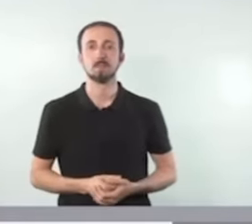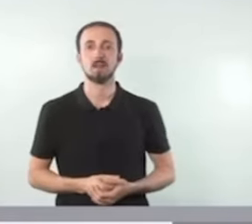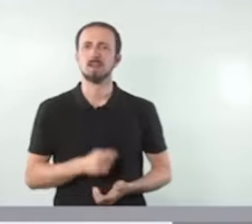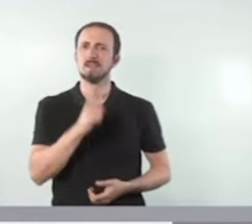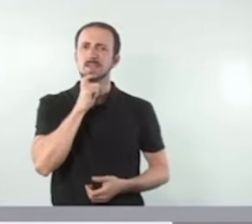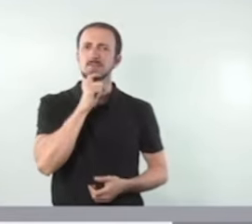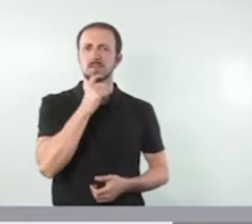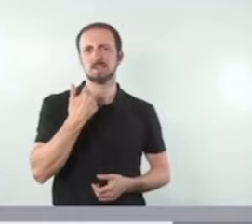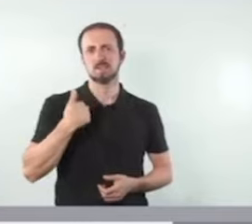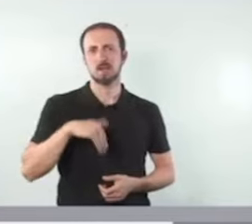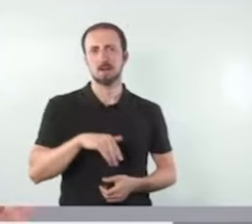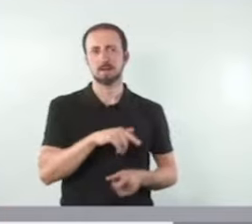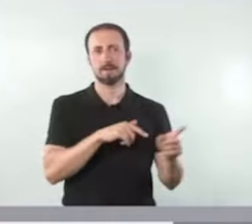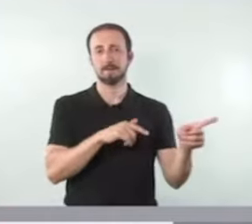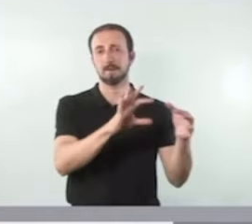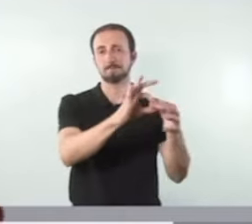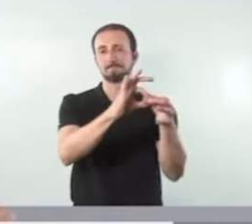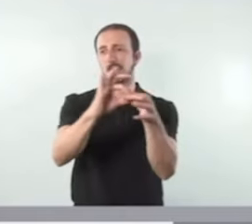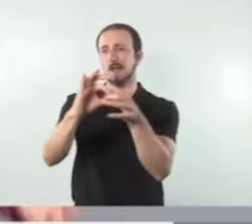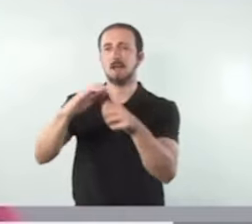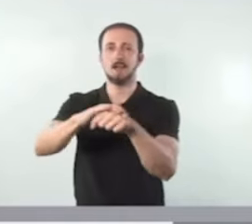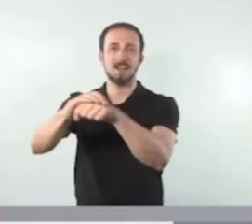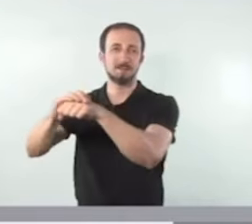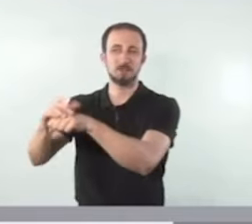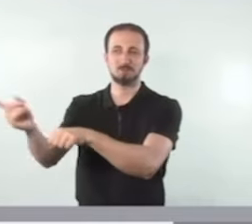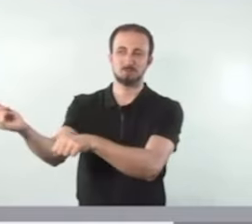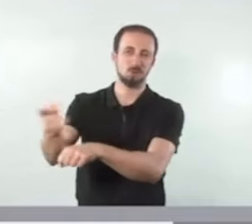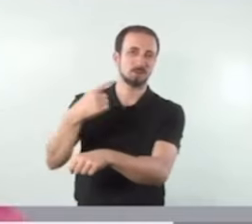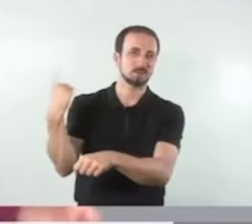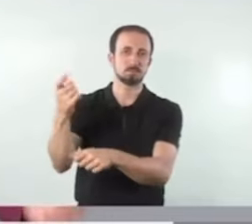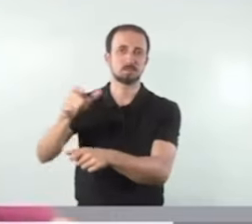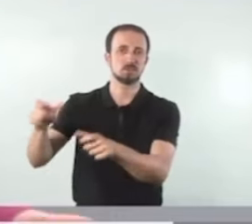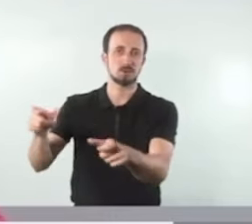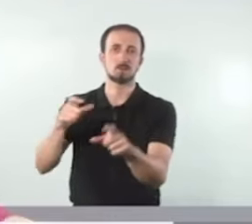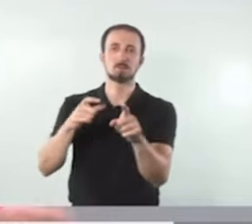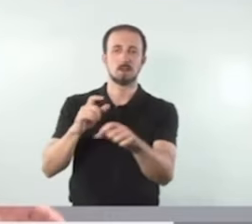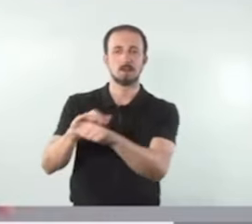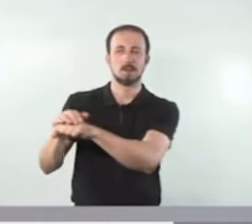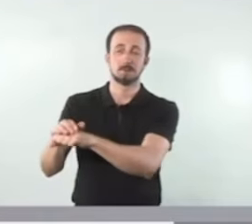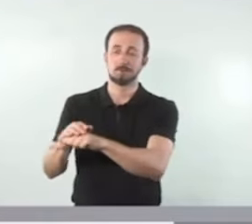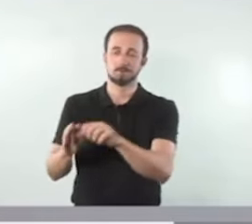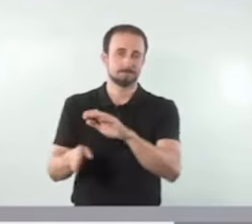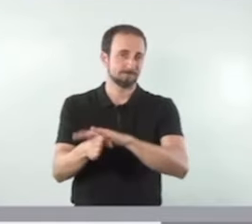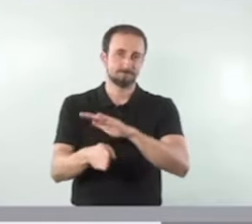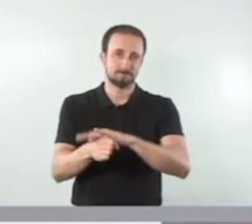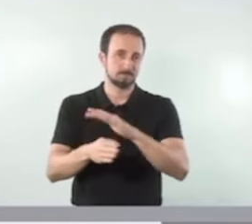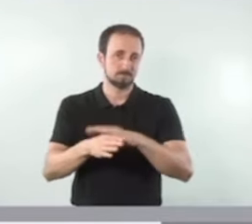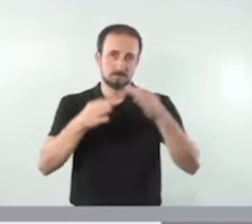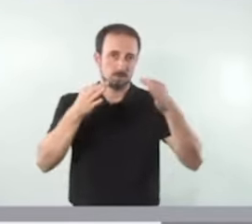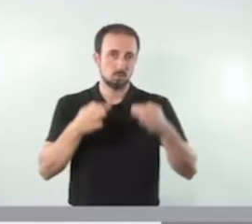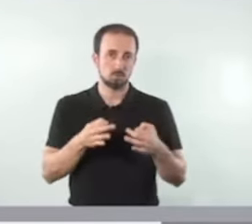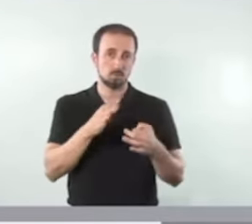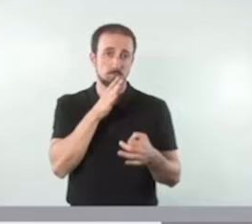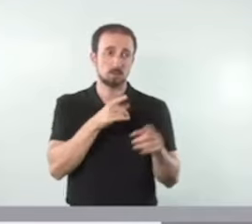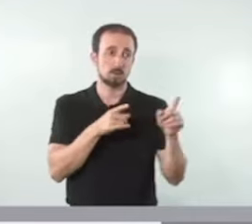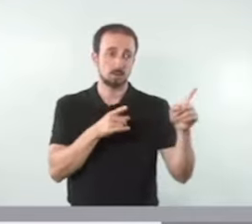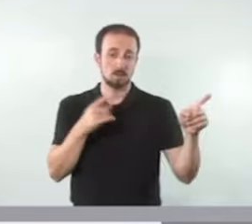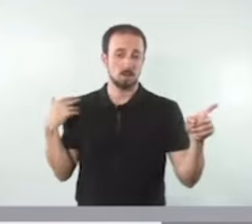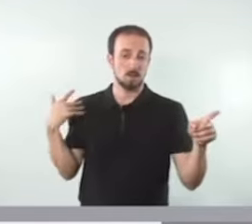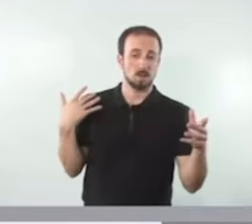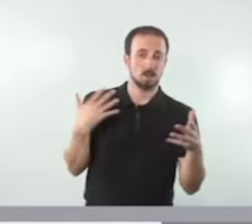toda esta gente y se lo digo porque de un tiempo a esta parte es que usted mismo usted mismo utiliza